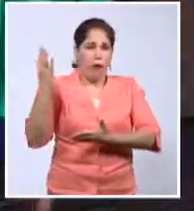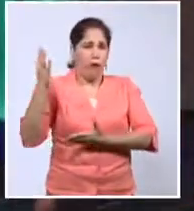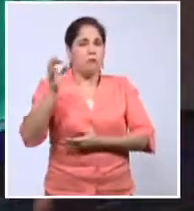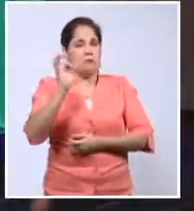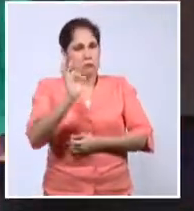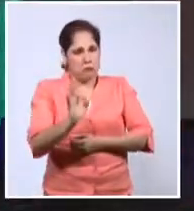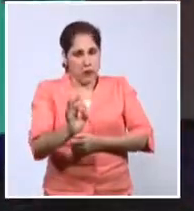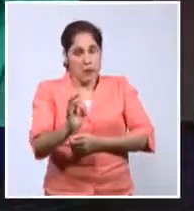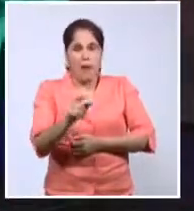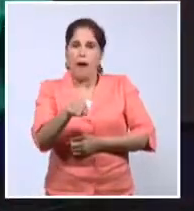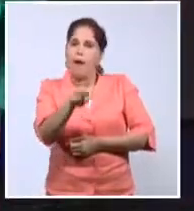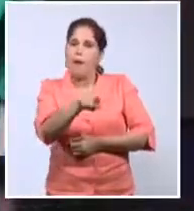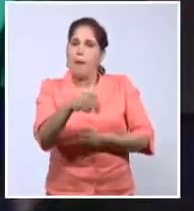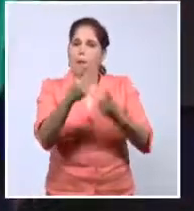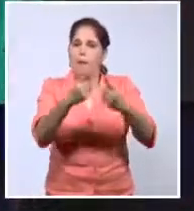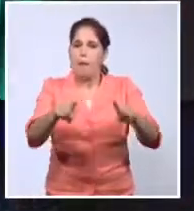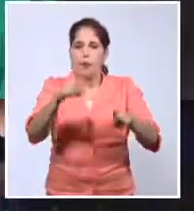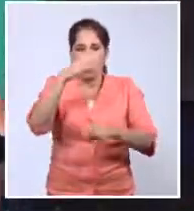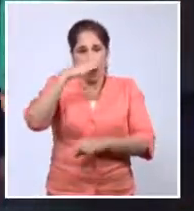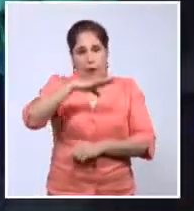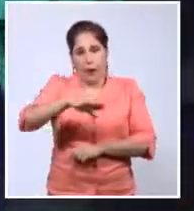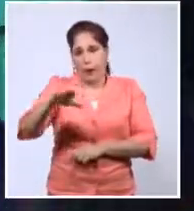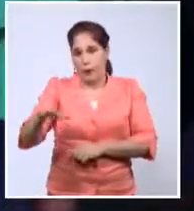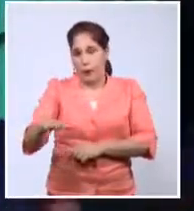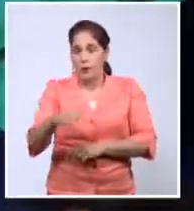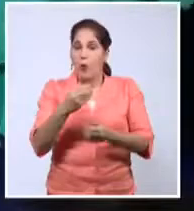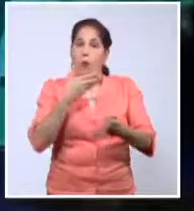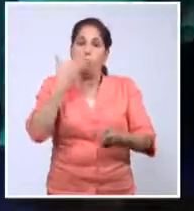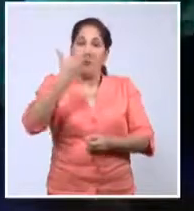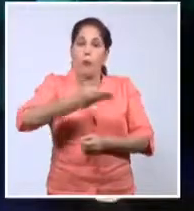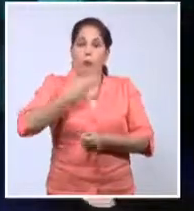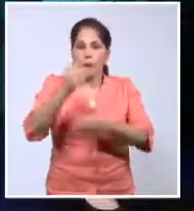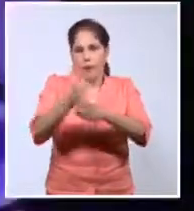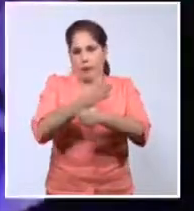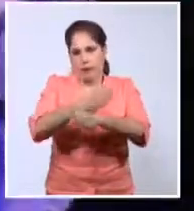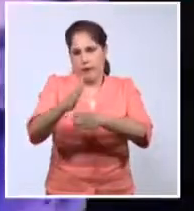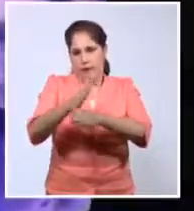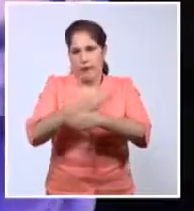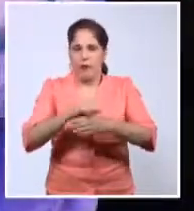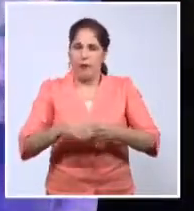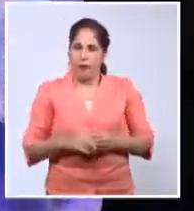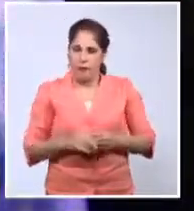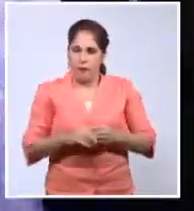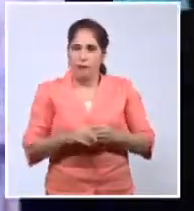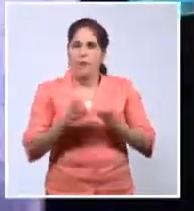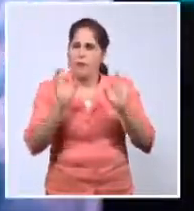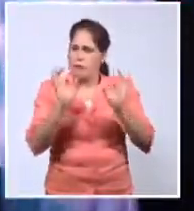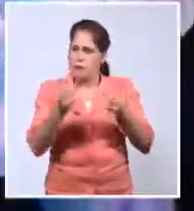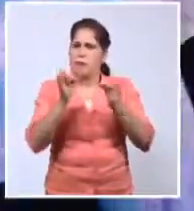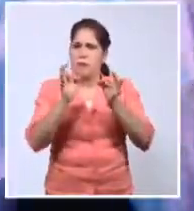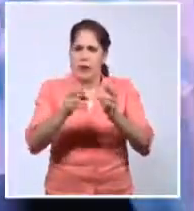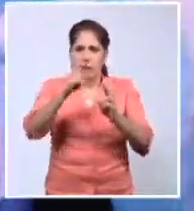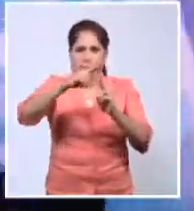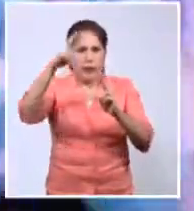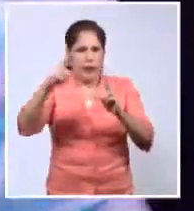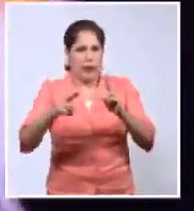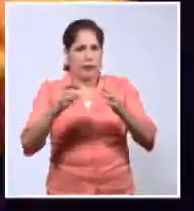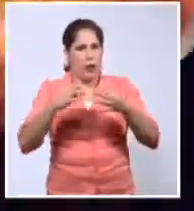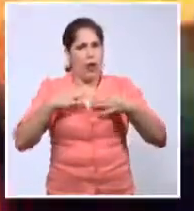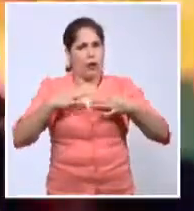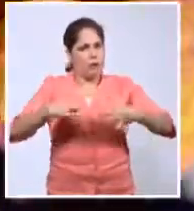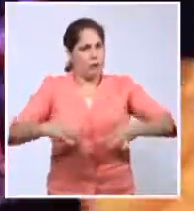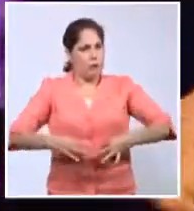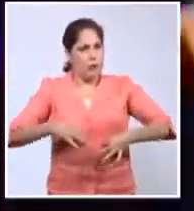invita a este viaje por la música infantil y el poemario de relevantes autores de la isla. Como en cada ocasión, el diseño de vestuarios, muñecos